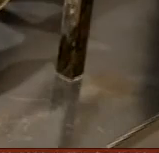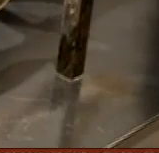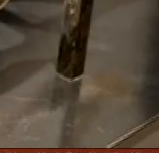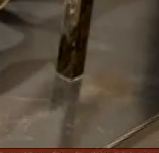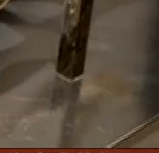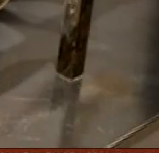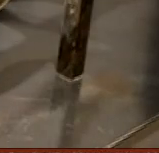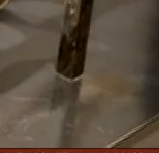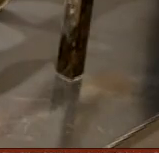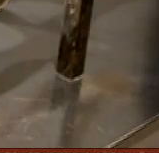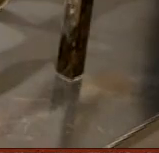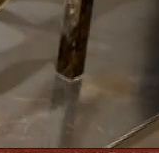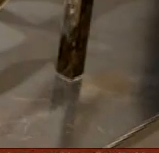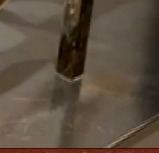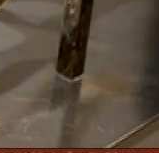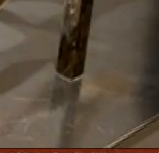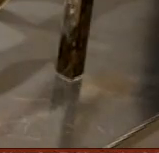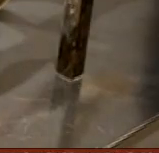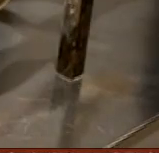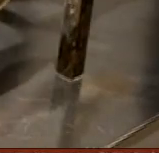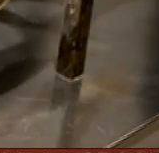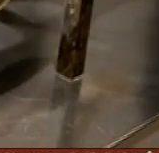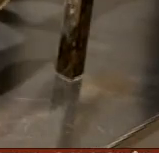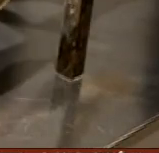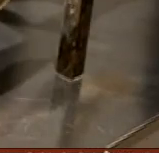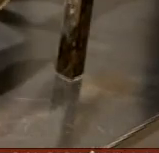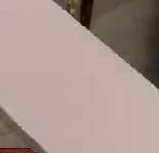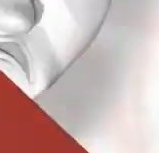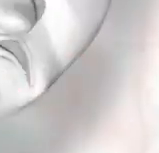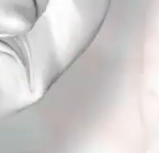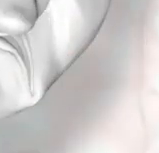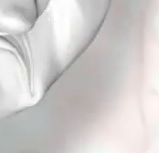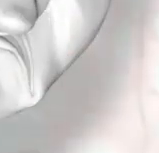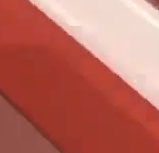de Argentina hasta el 7 de agosto.